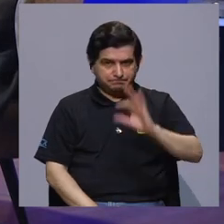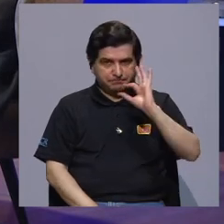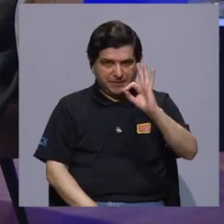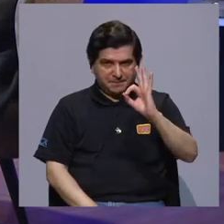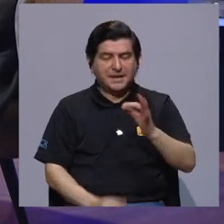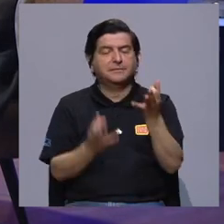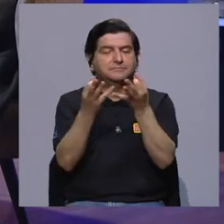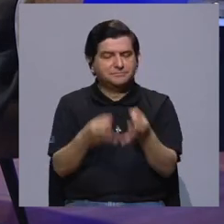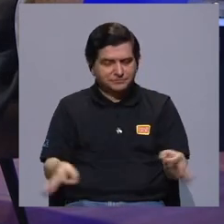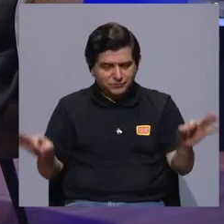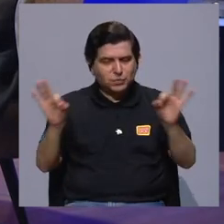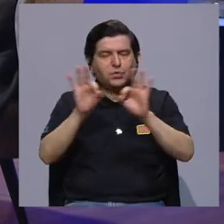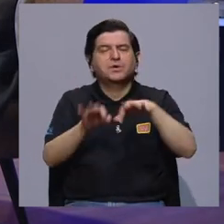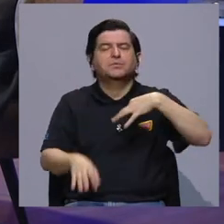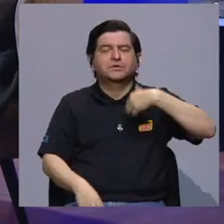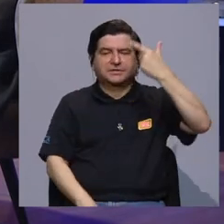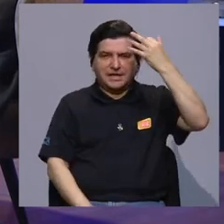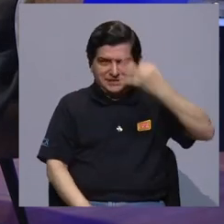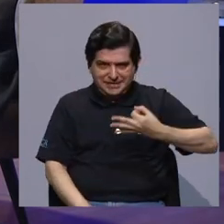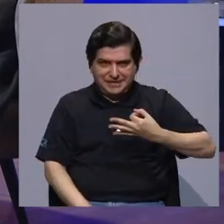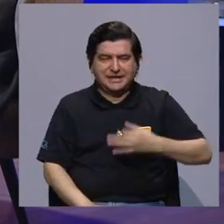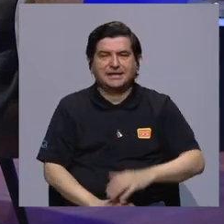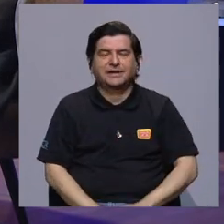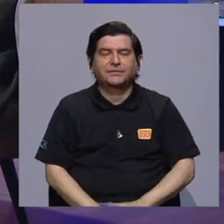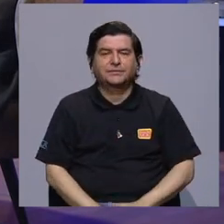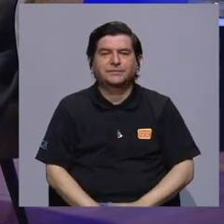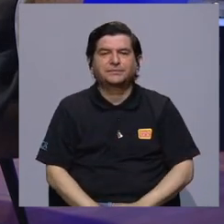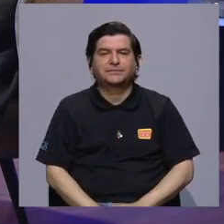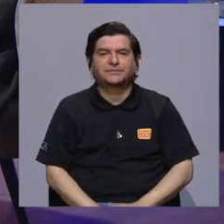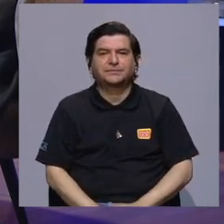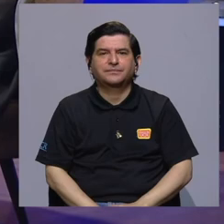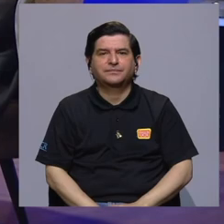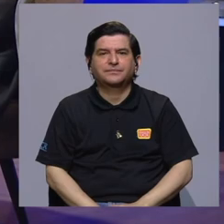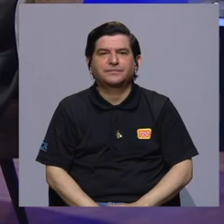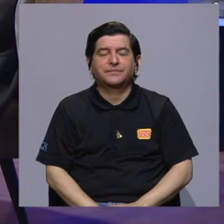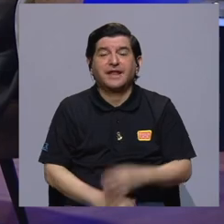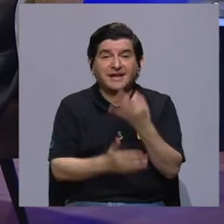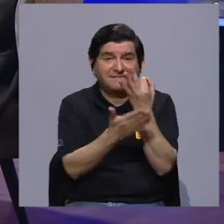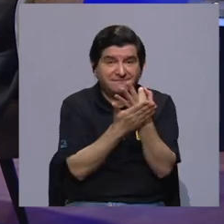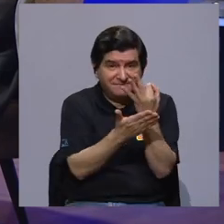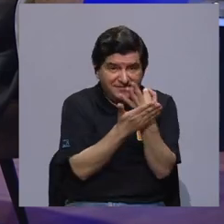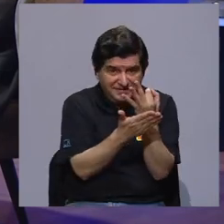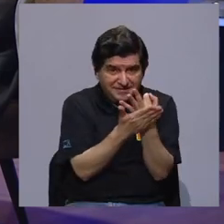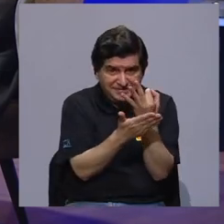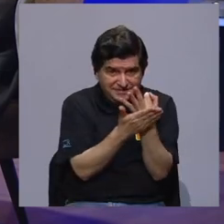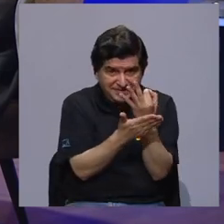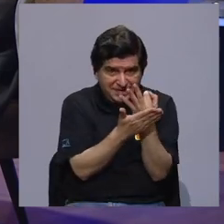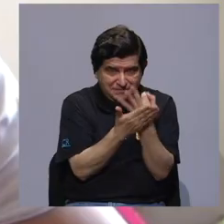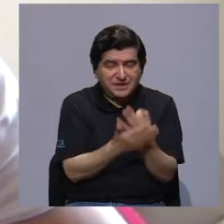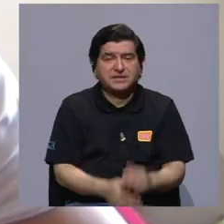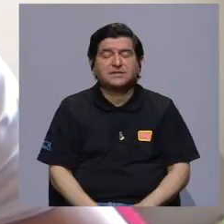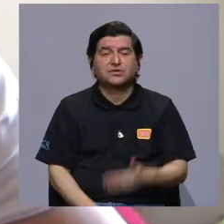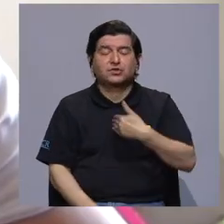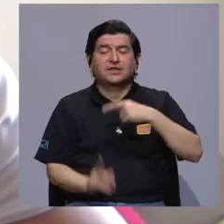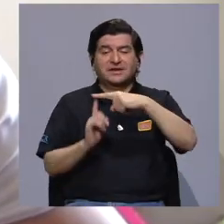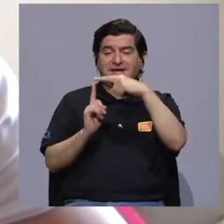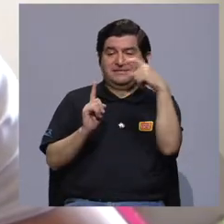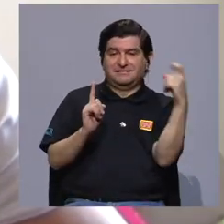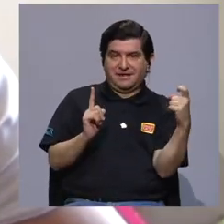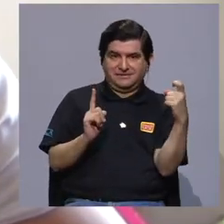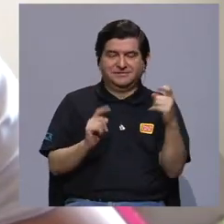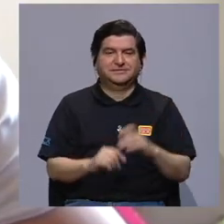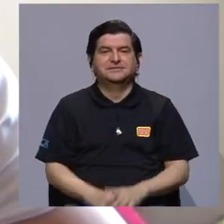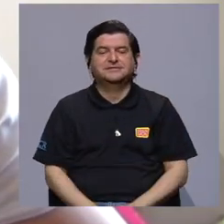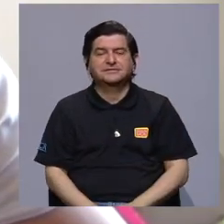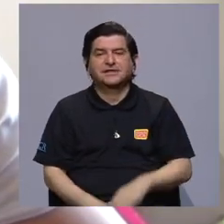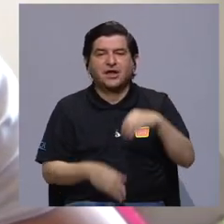Ok, bueno, muy importante, creo, muy importante el financiamiento. Lo obtuvimos a partir